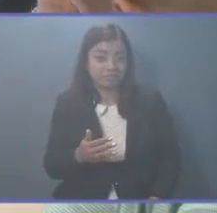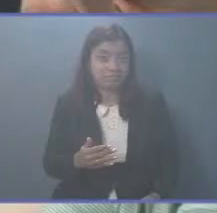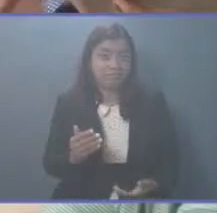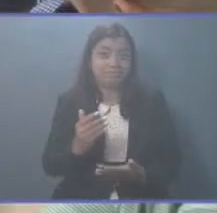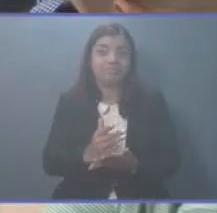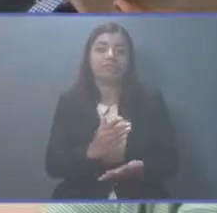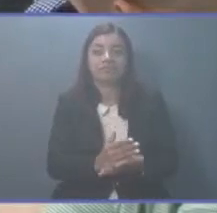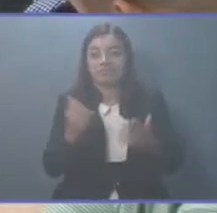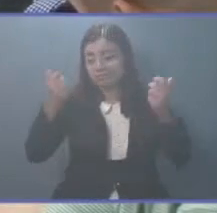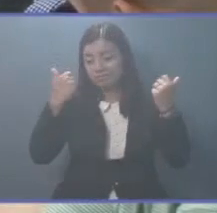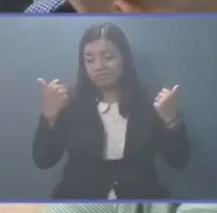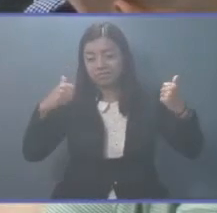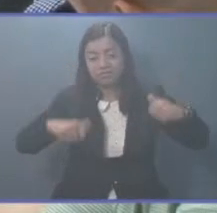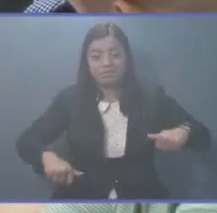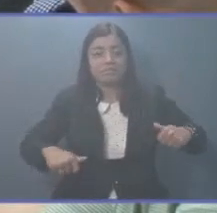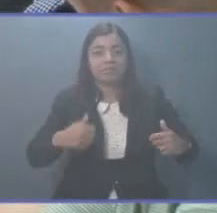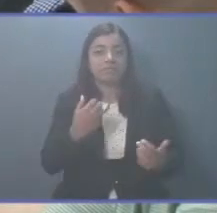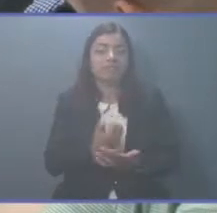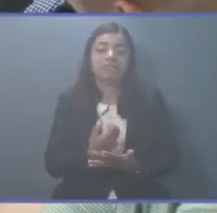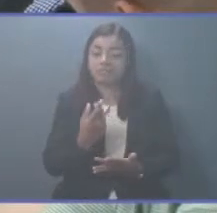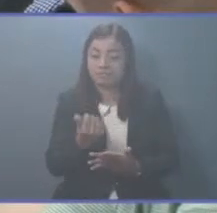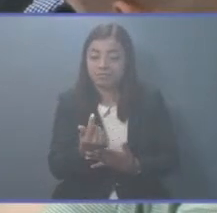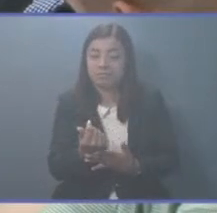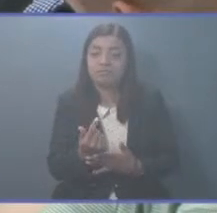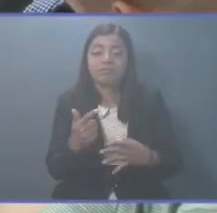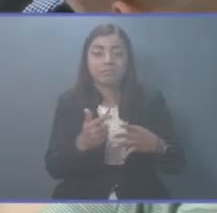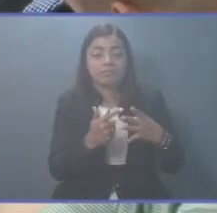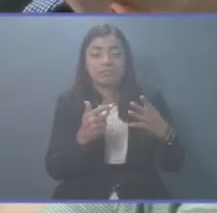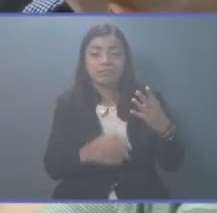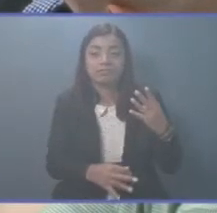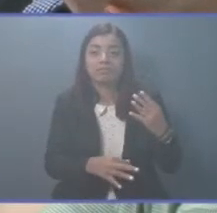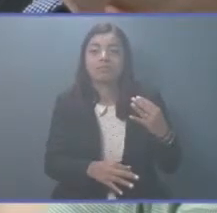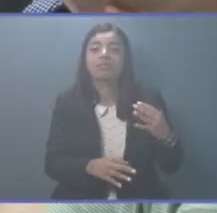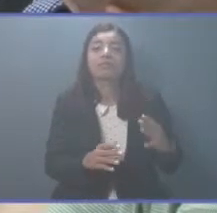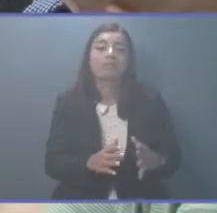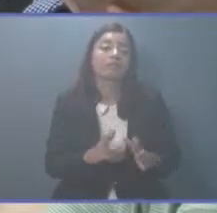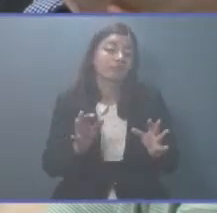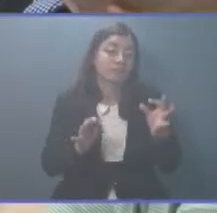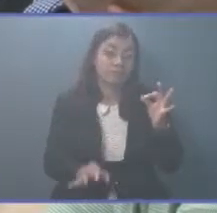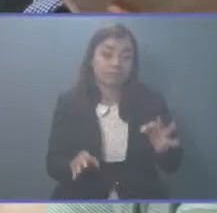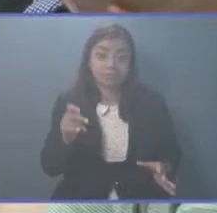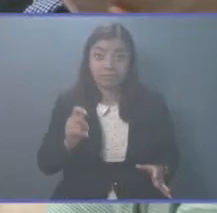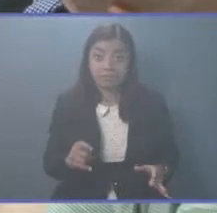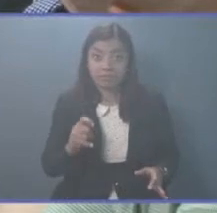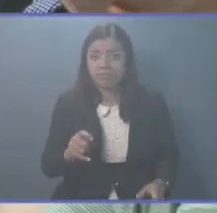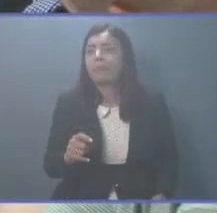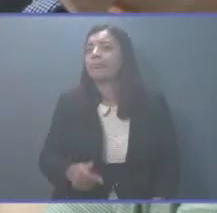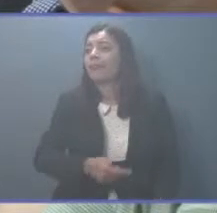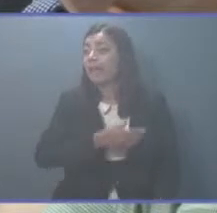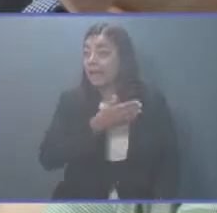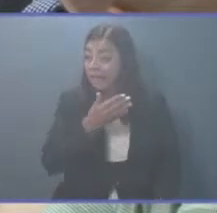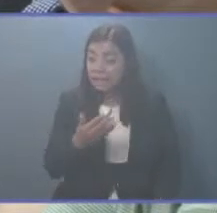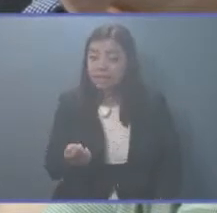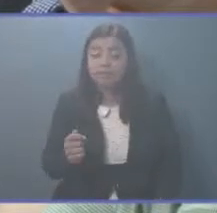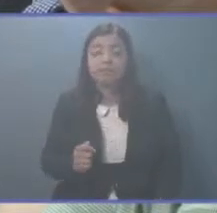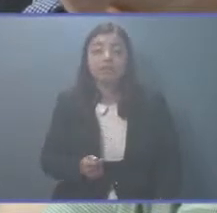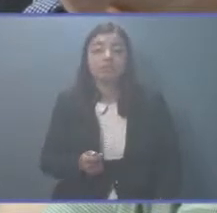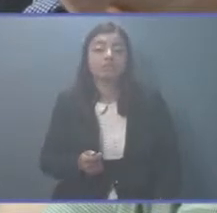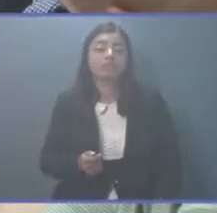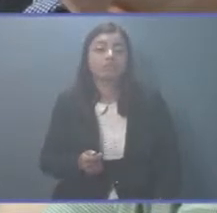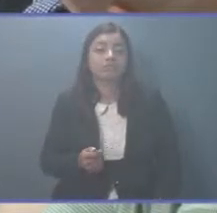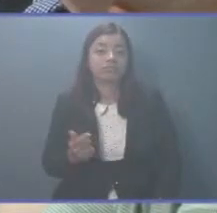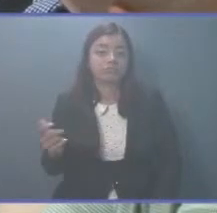un acuerdo económico, ilegal y extrajudicial. Entonces, ese es